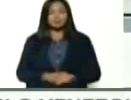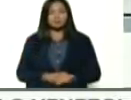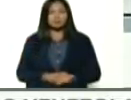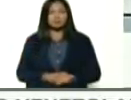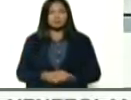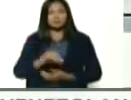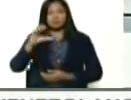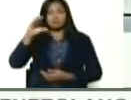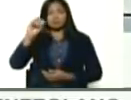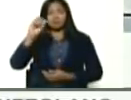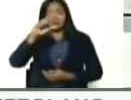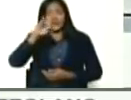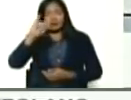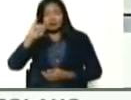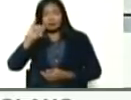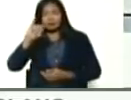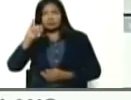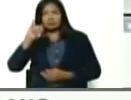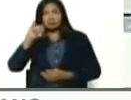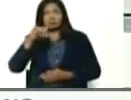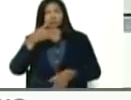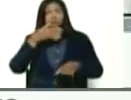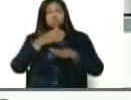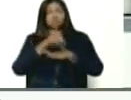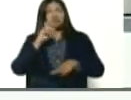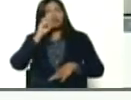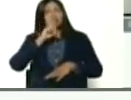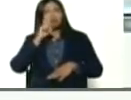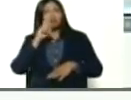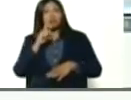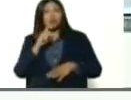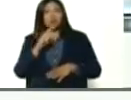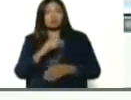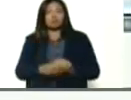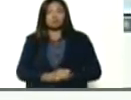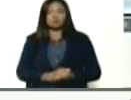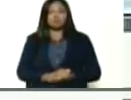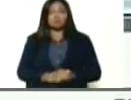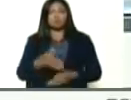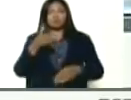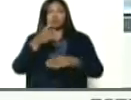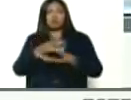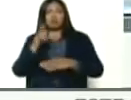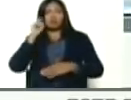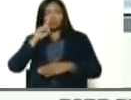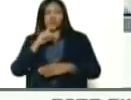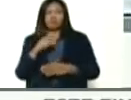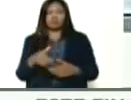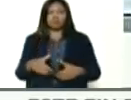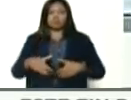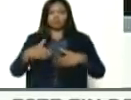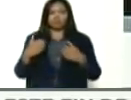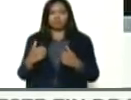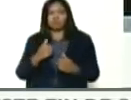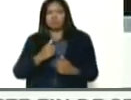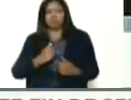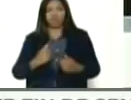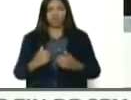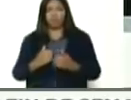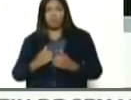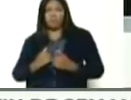cali y bailando que pues él es muy prepotente muy presumido muy